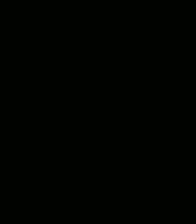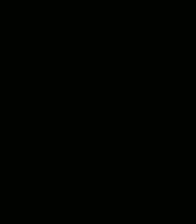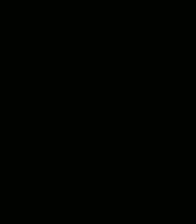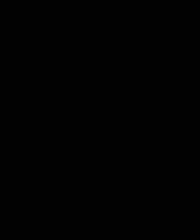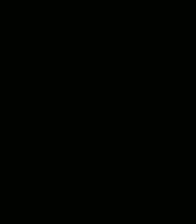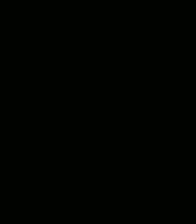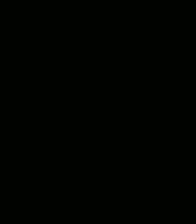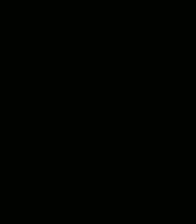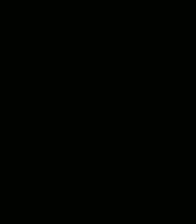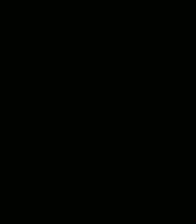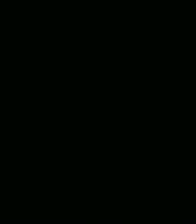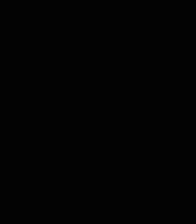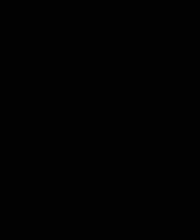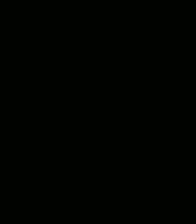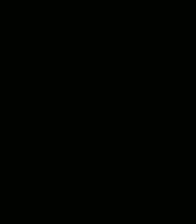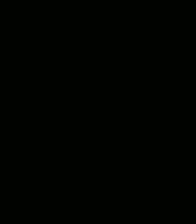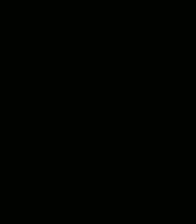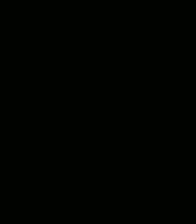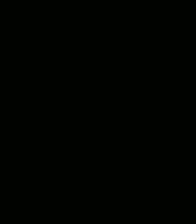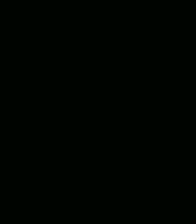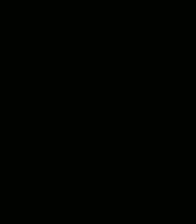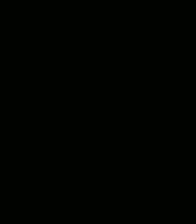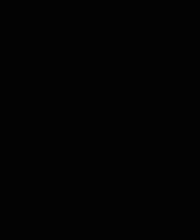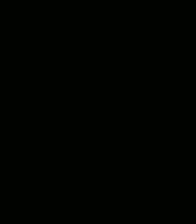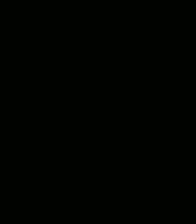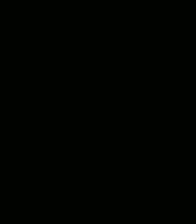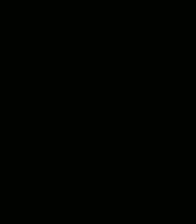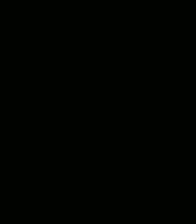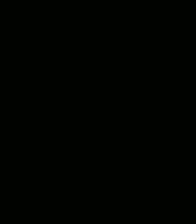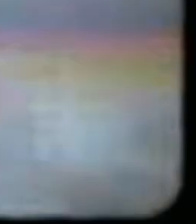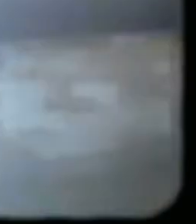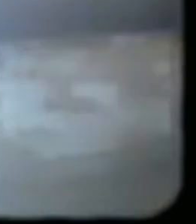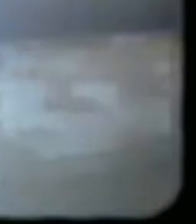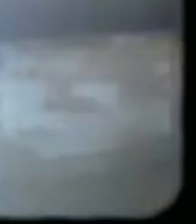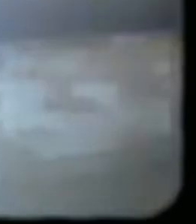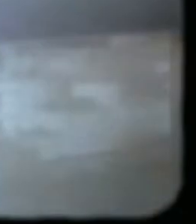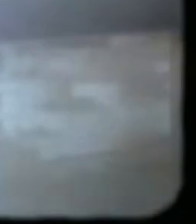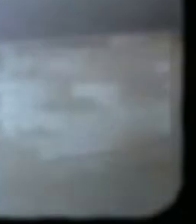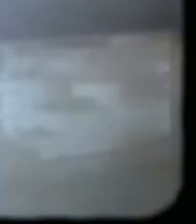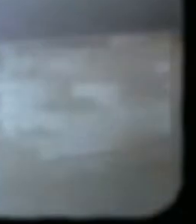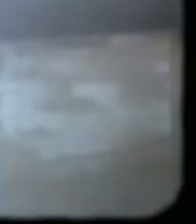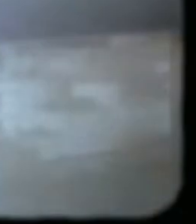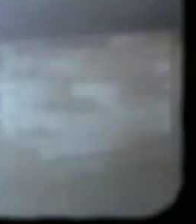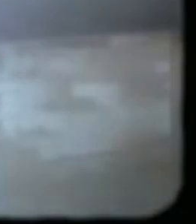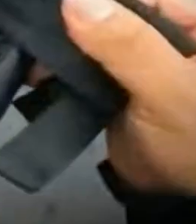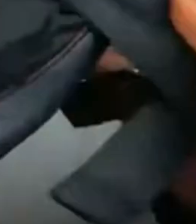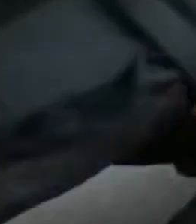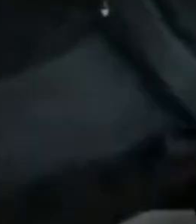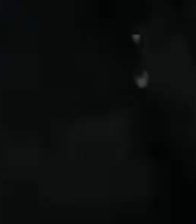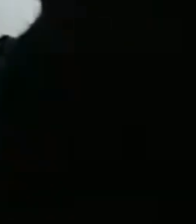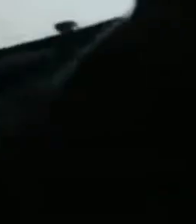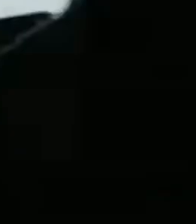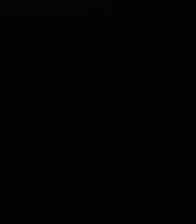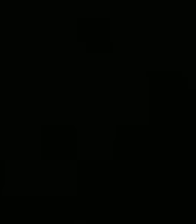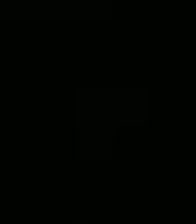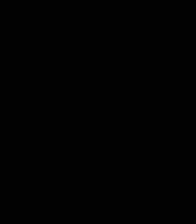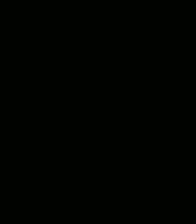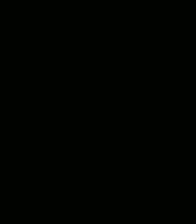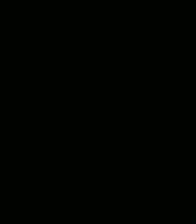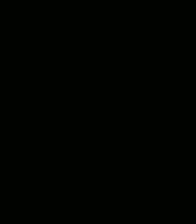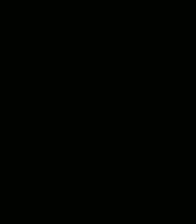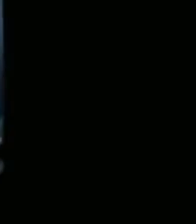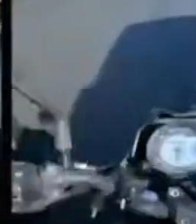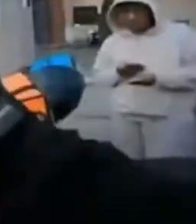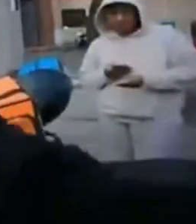de 3 niños, uno de 10, 11 y 12 años. En las mesas de trabajo que